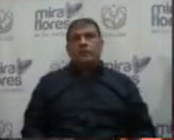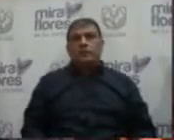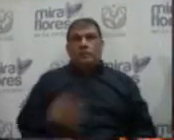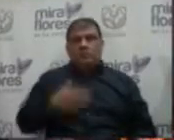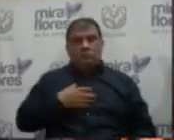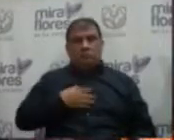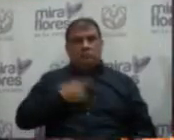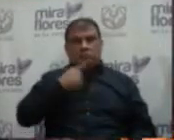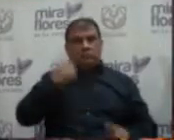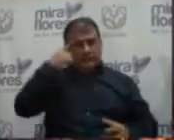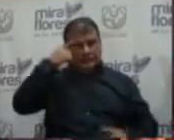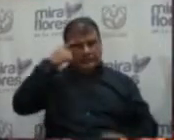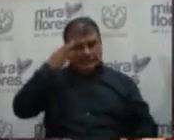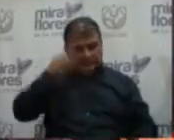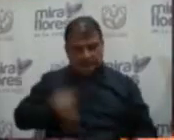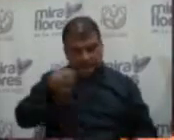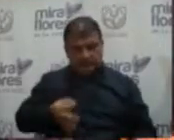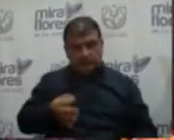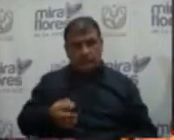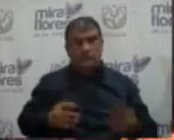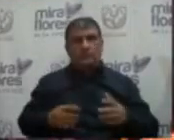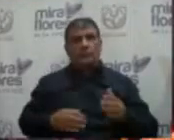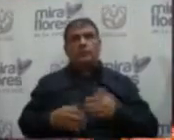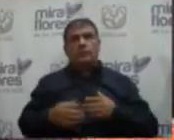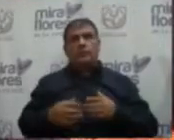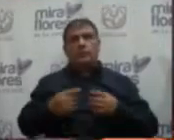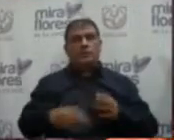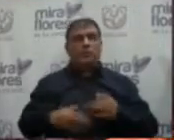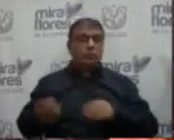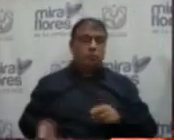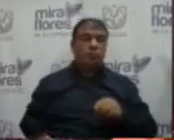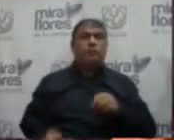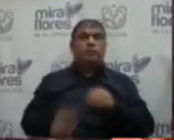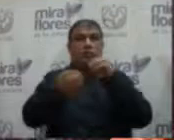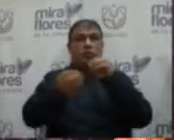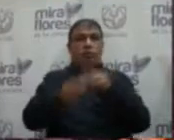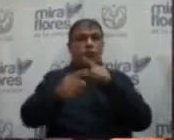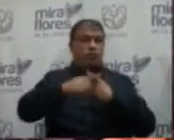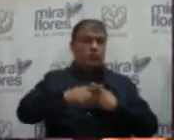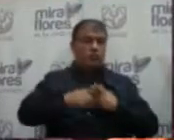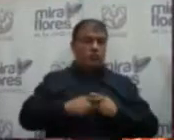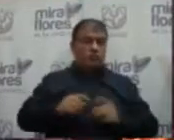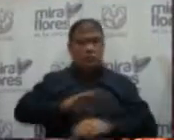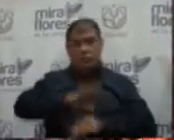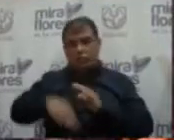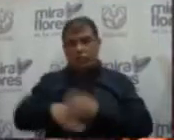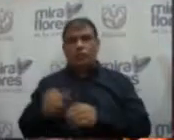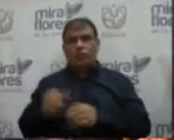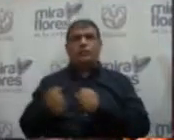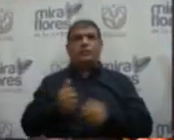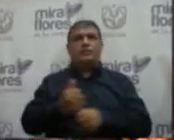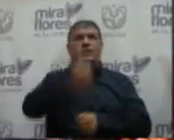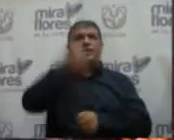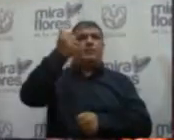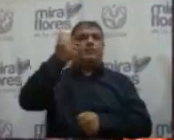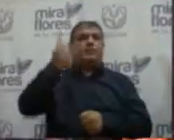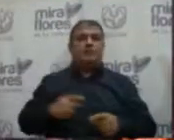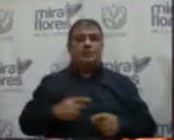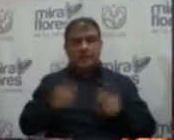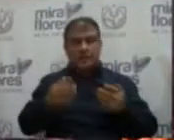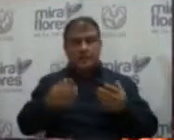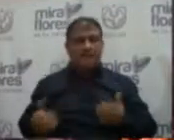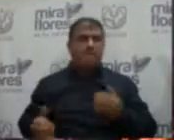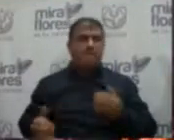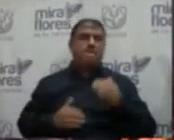convencido, como lo he dicho en más de una oportunidad, que si sumamos, todos ganamos. Y esa es